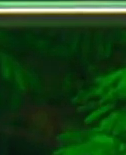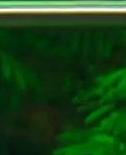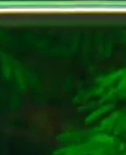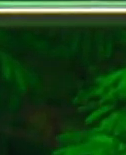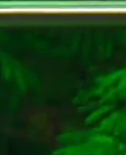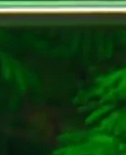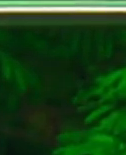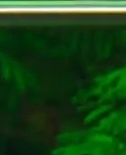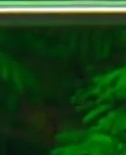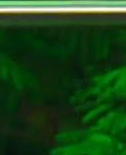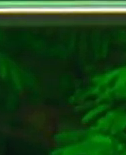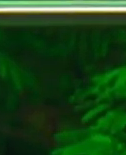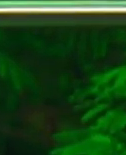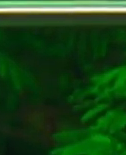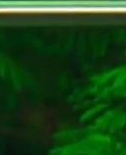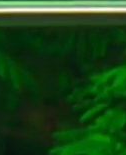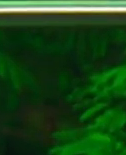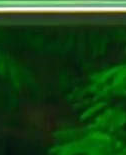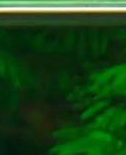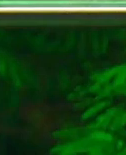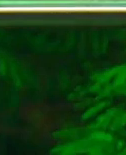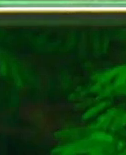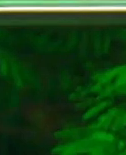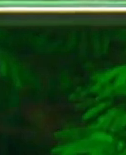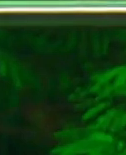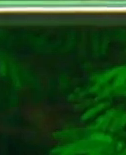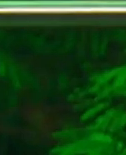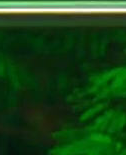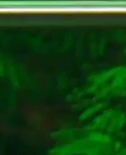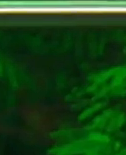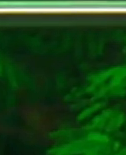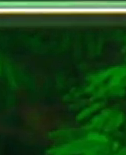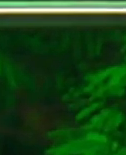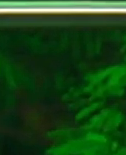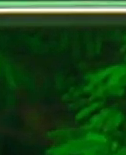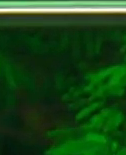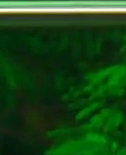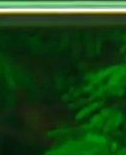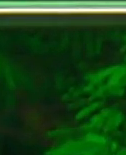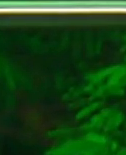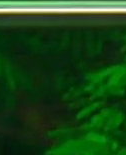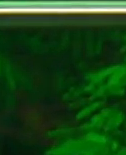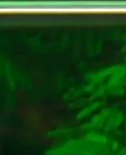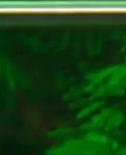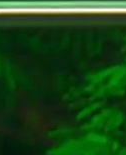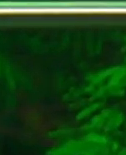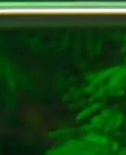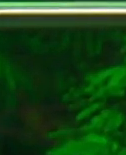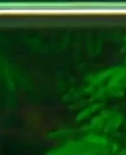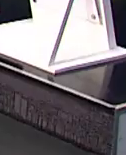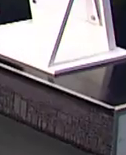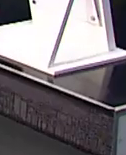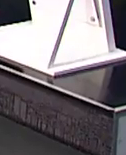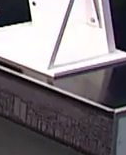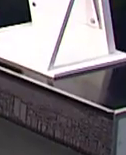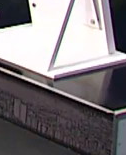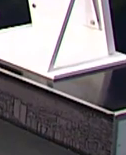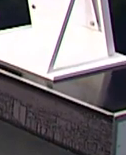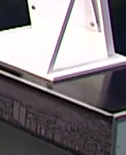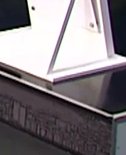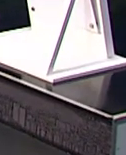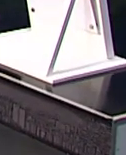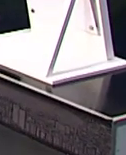los datos. Usualmente hacia las 6 de la tarde ya hay casi que una tendencia, sí, una tendencia muy grande. Por lo menos tendremos ya cosas más